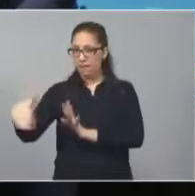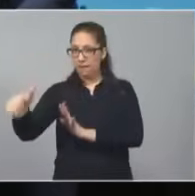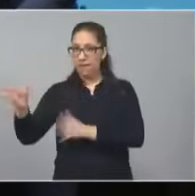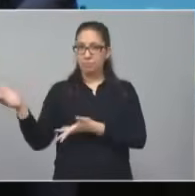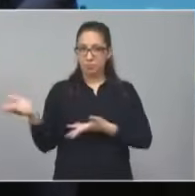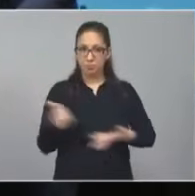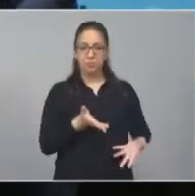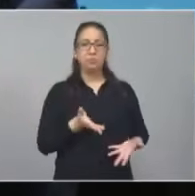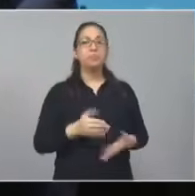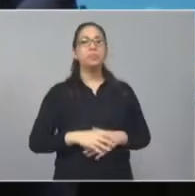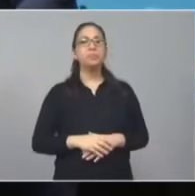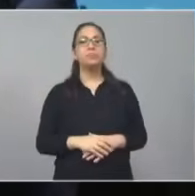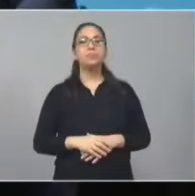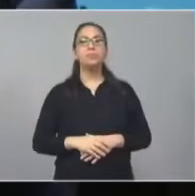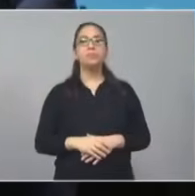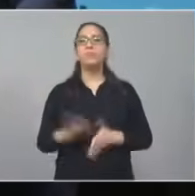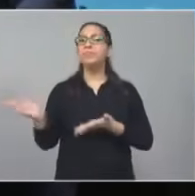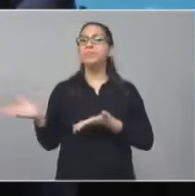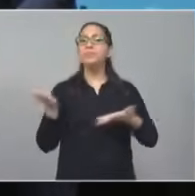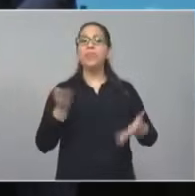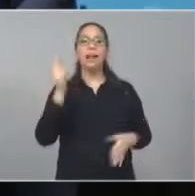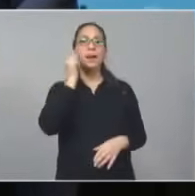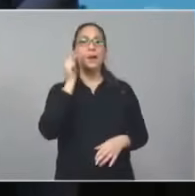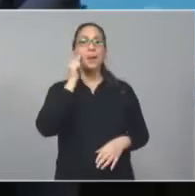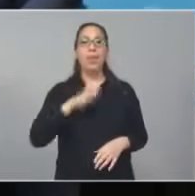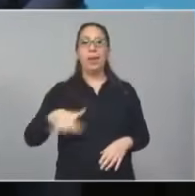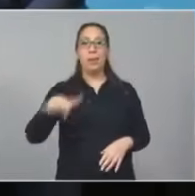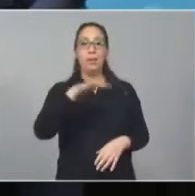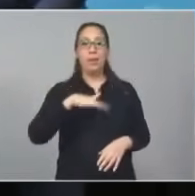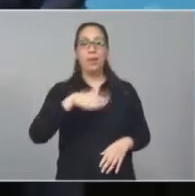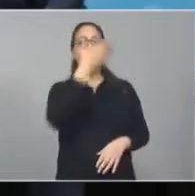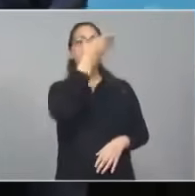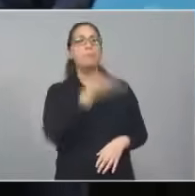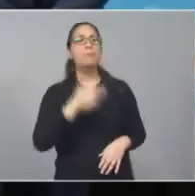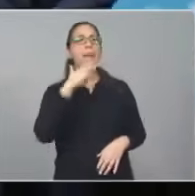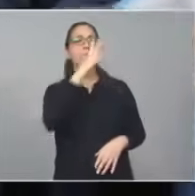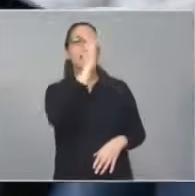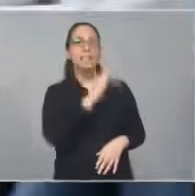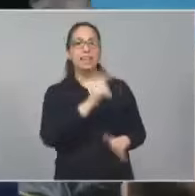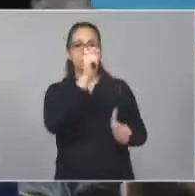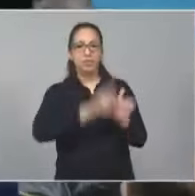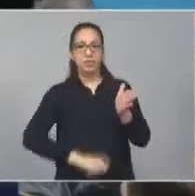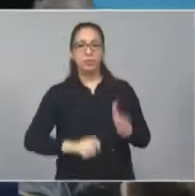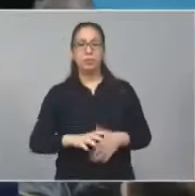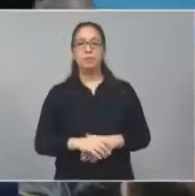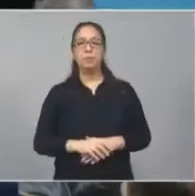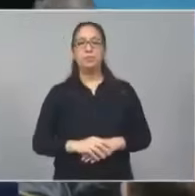Invitamos a firmar al municipio de Rivadavia, Juan Alberto Martínez.